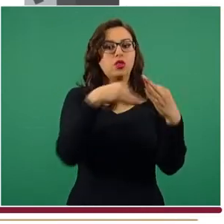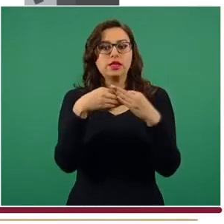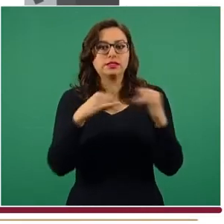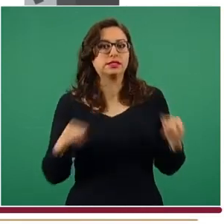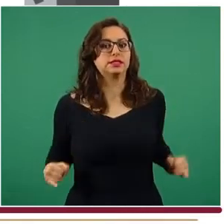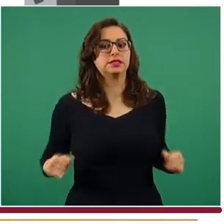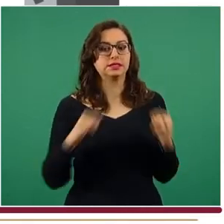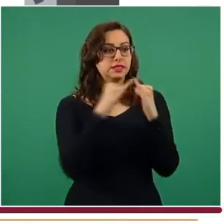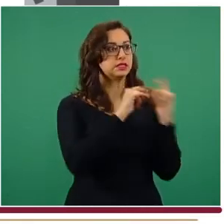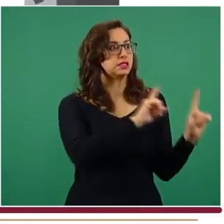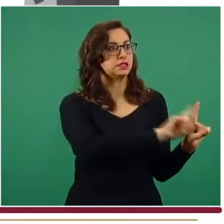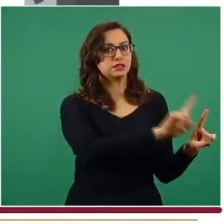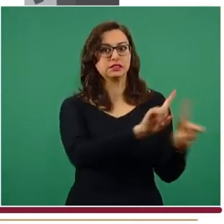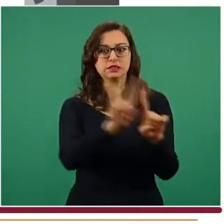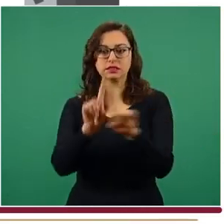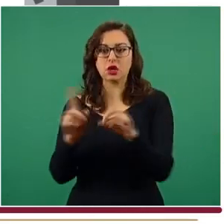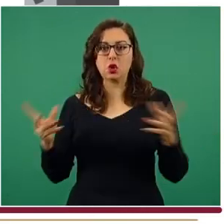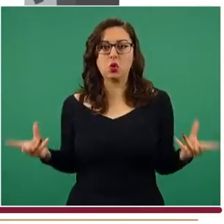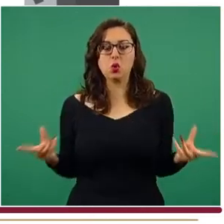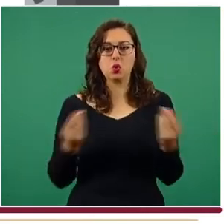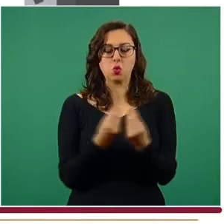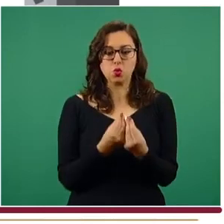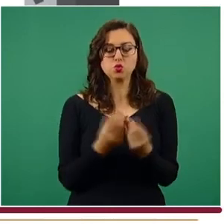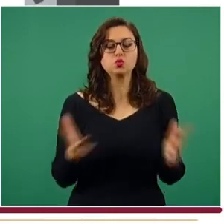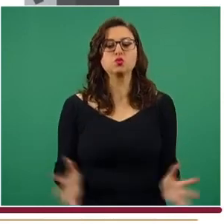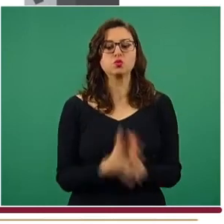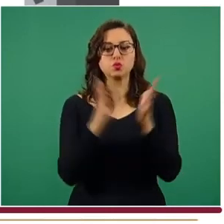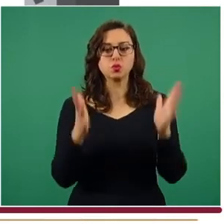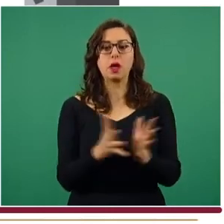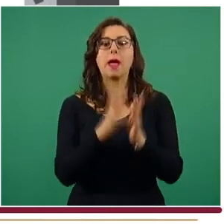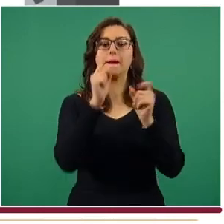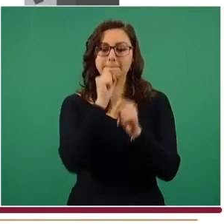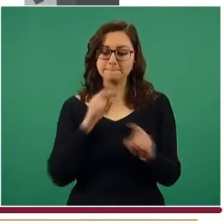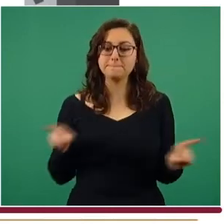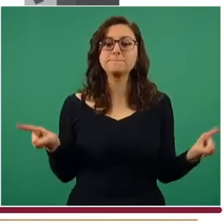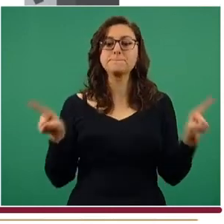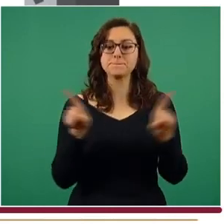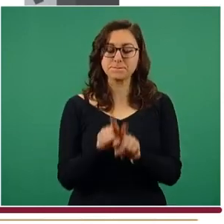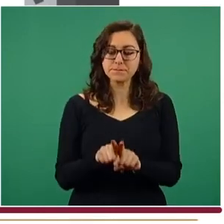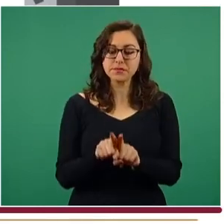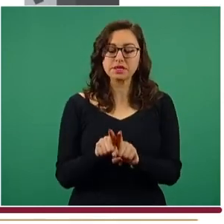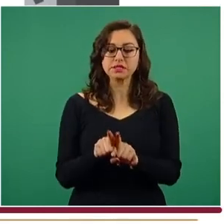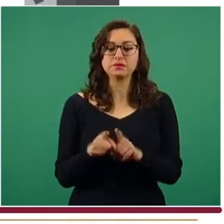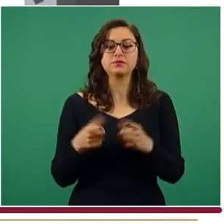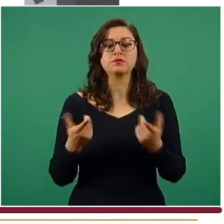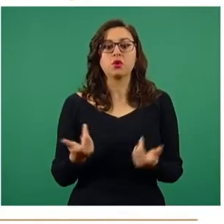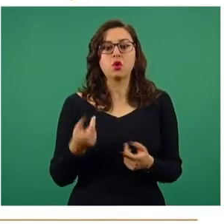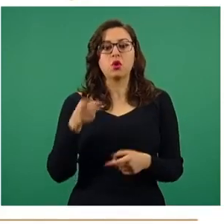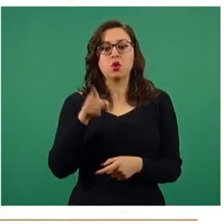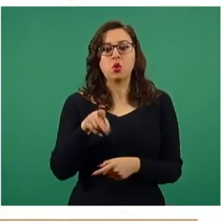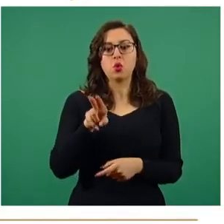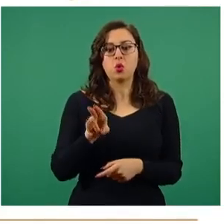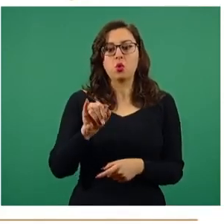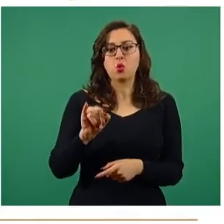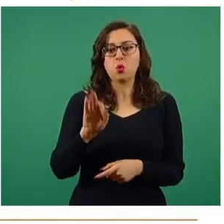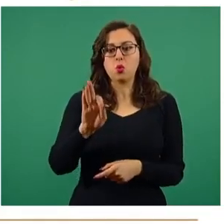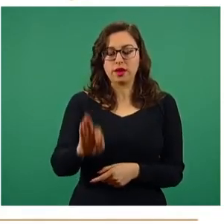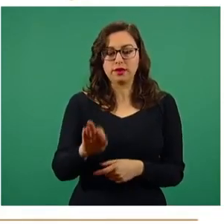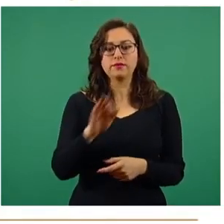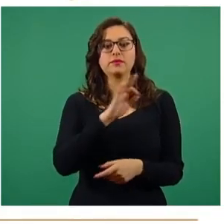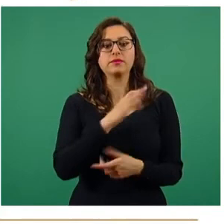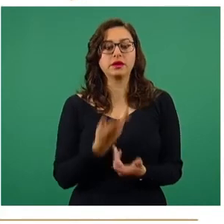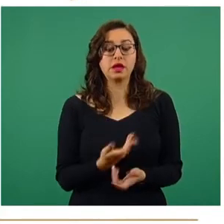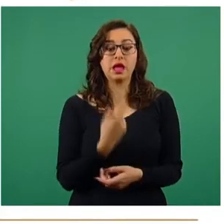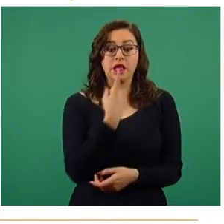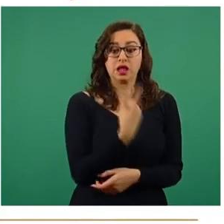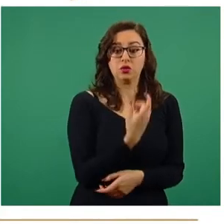participan en estos operativos y también gracias al trabajo coordinado con la Unidad de Inteligencia Financiera. Del